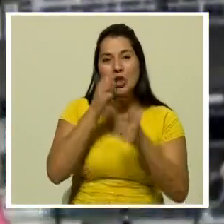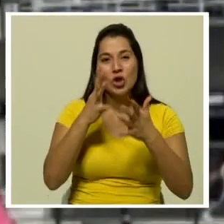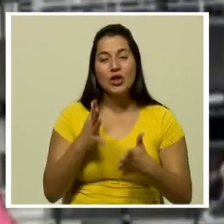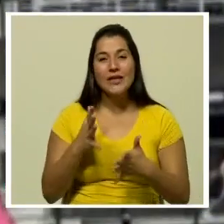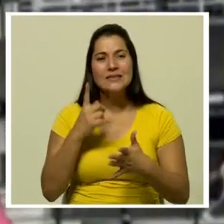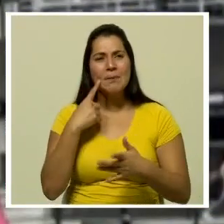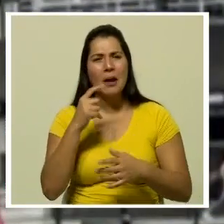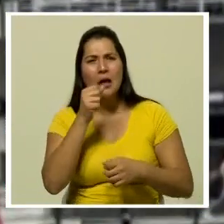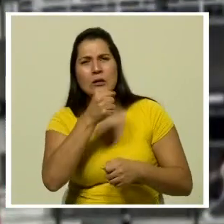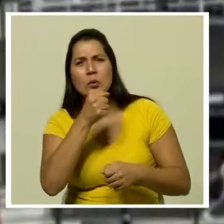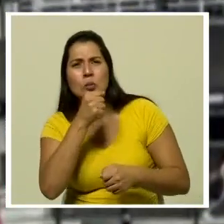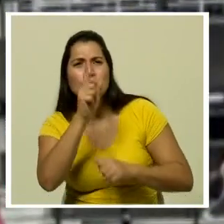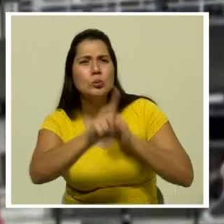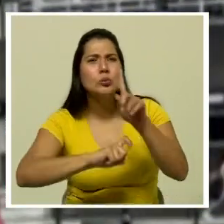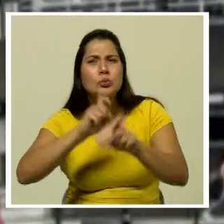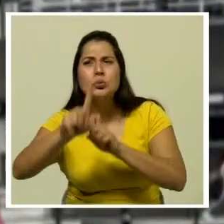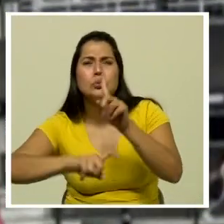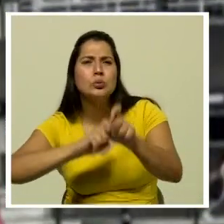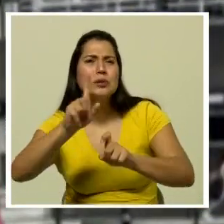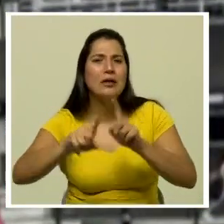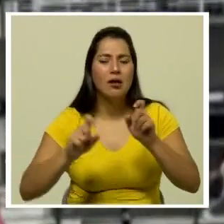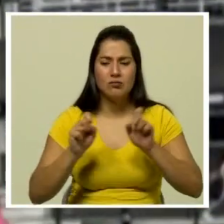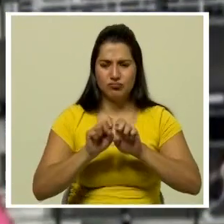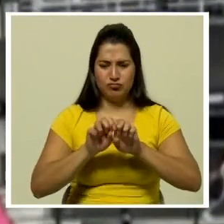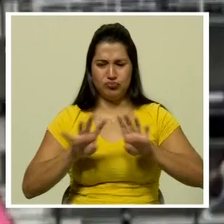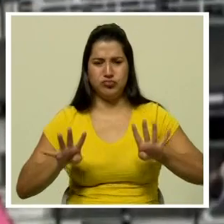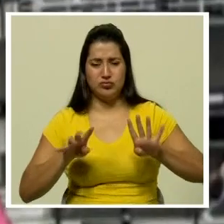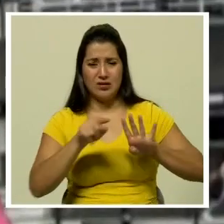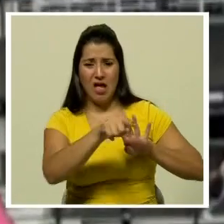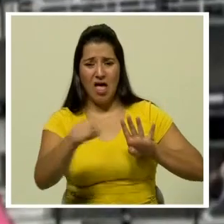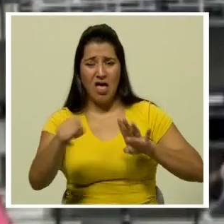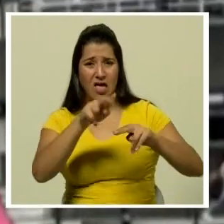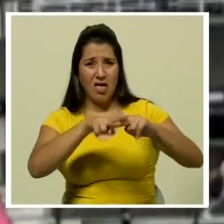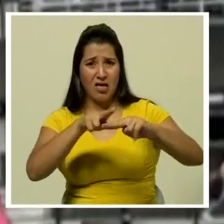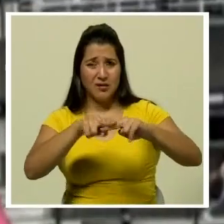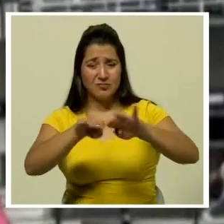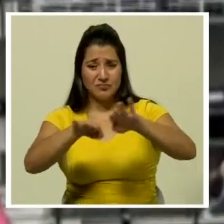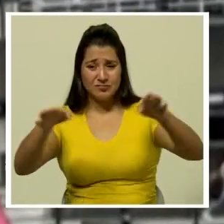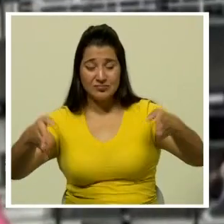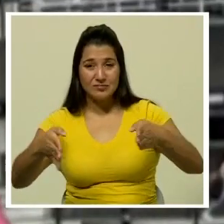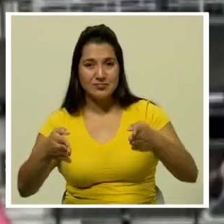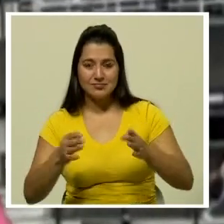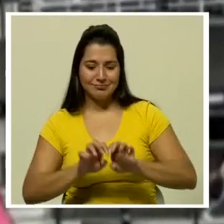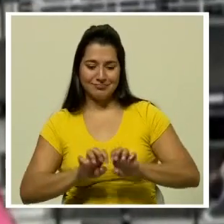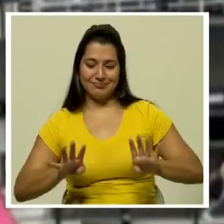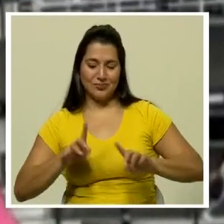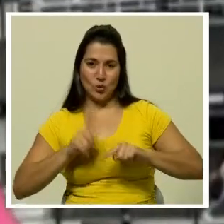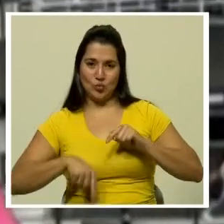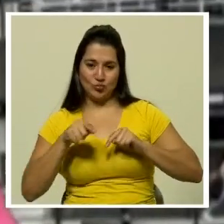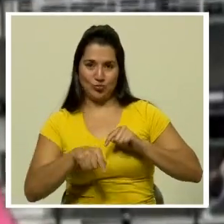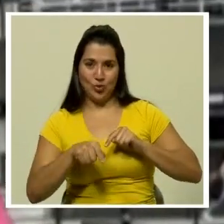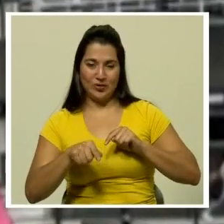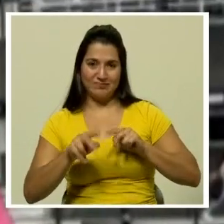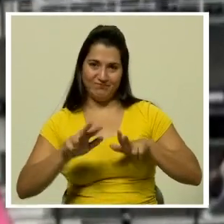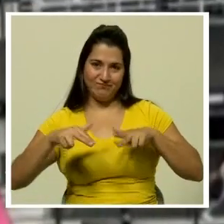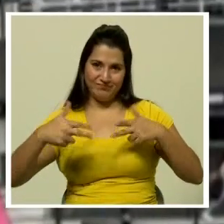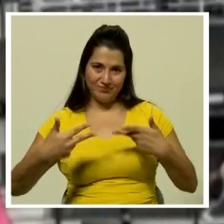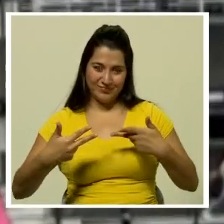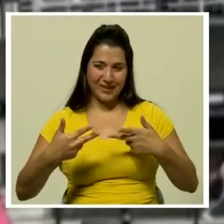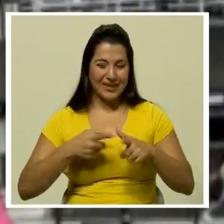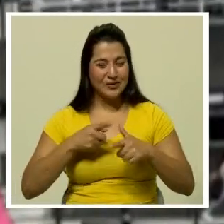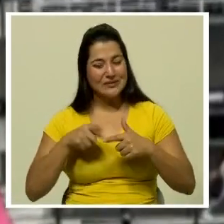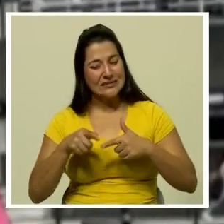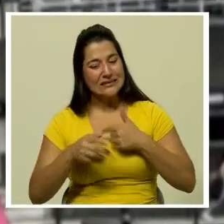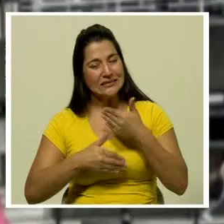hacer la repregunta, para hacer el cuestionamiento a los datos que se están dando. Y luego ha